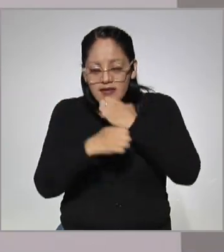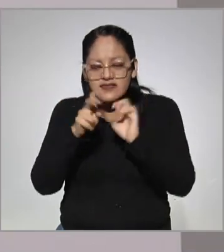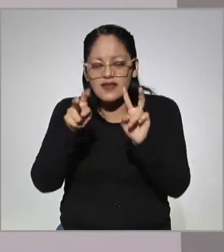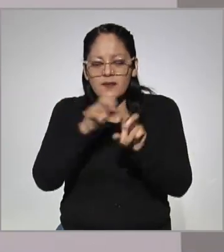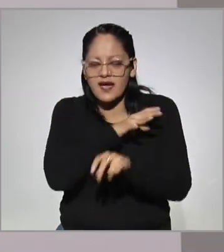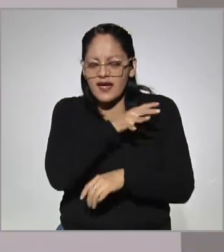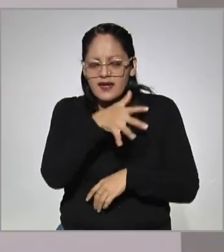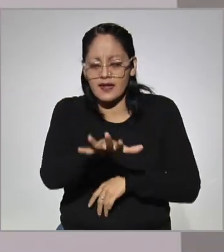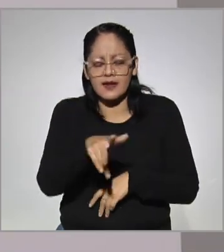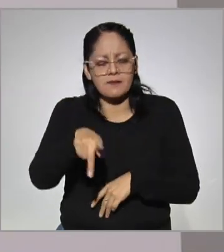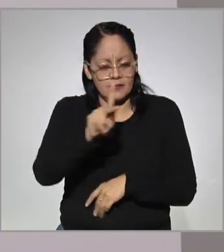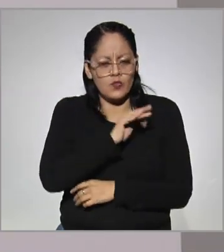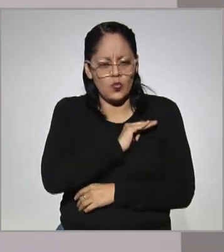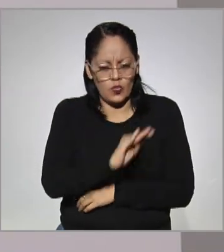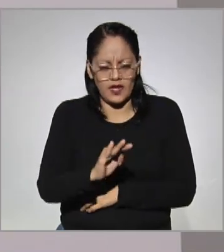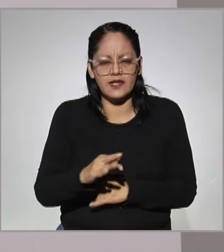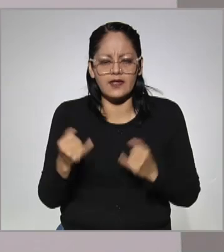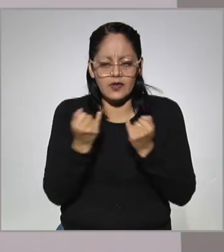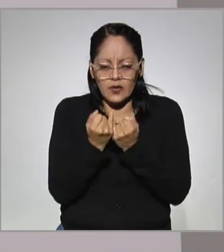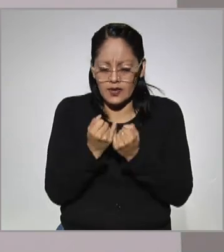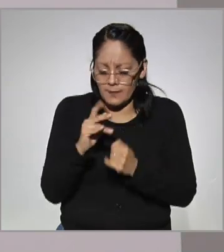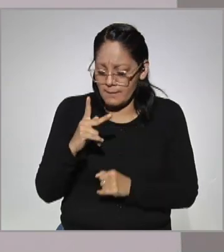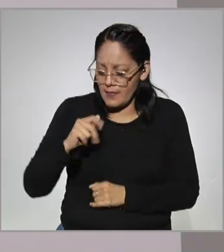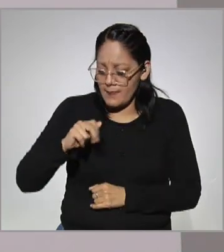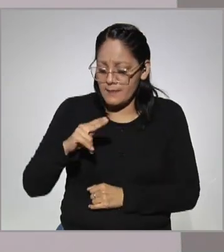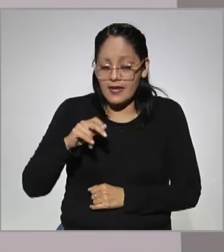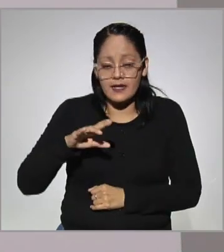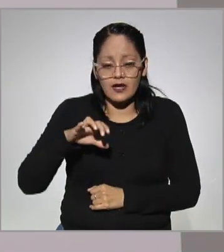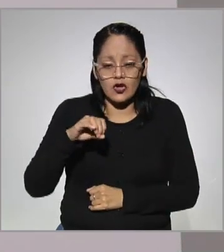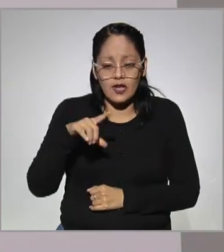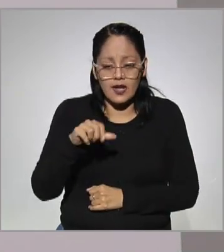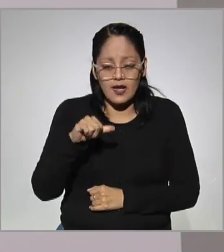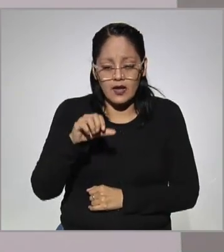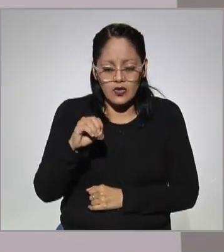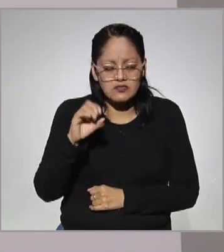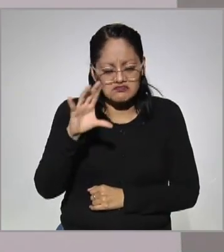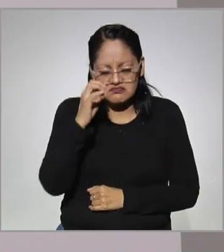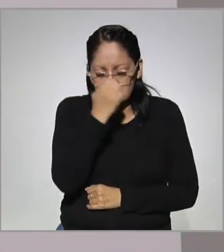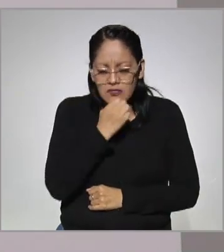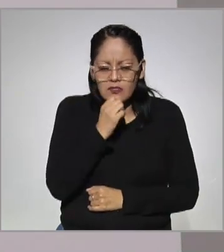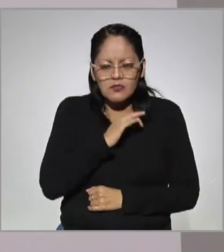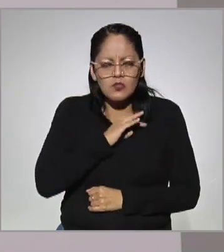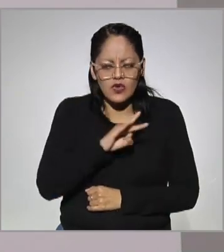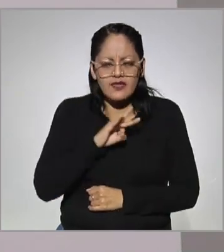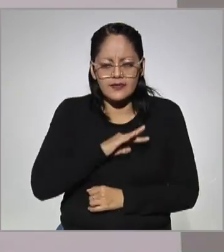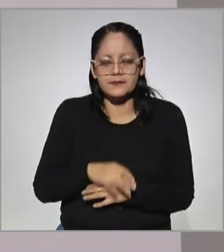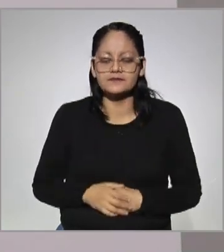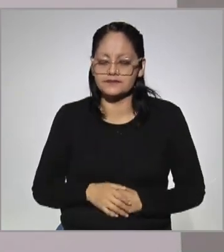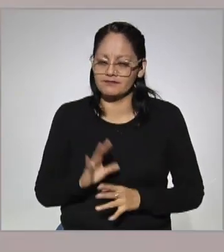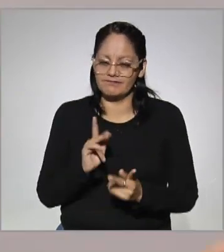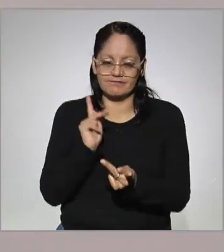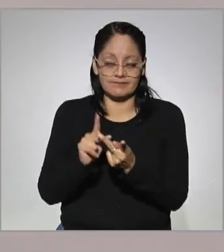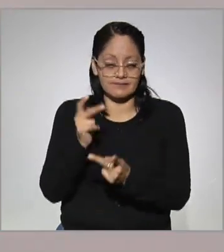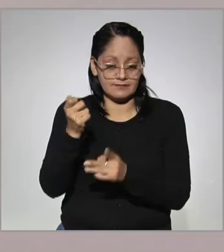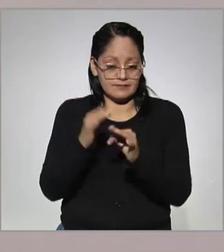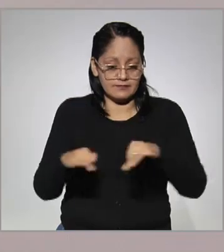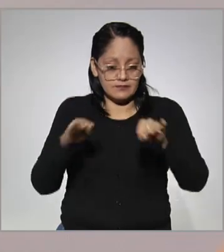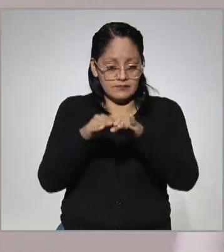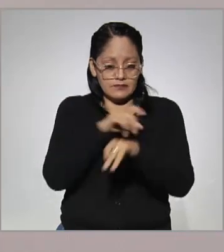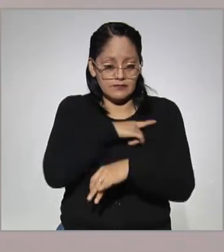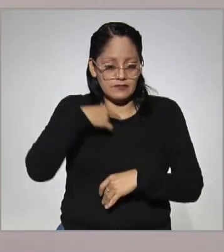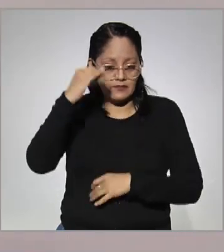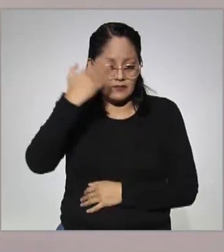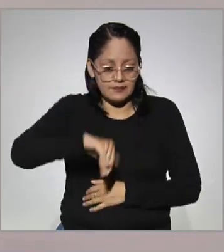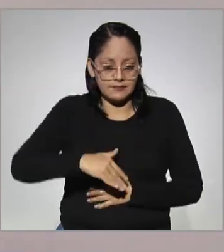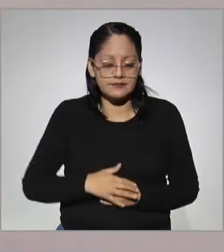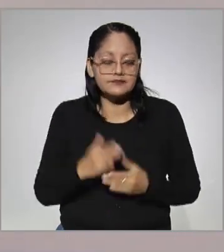¿no? Pero se puede hacer inmediatamente después de un Papá Nicolau en una consulta tradicional. Sí, se puede hacer. Ok, perfecto. Esto es importante que sepamos la